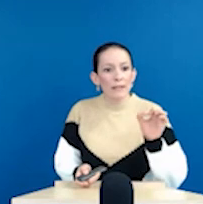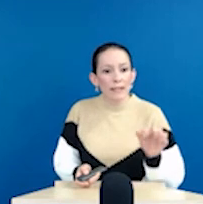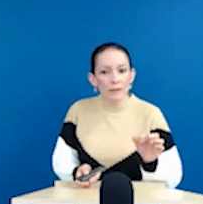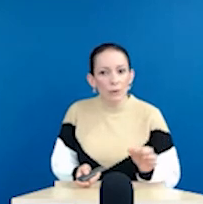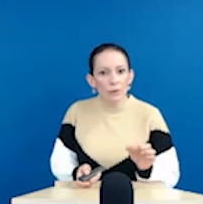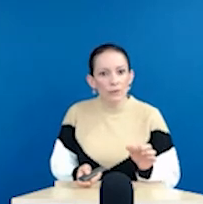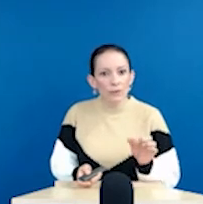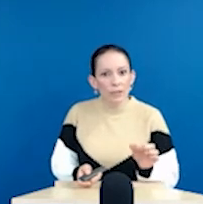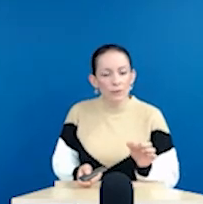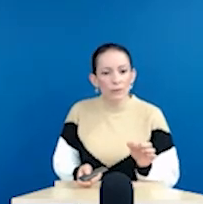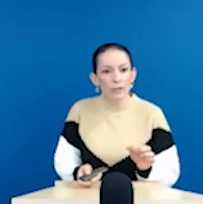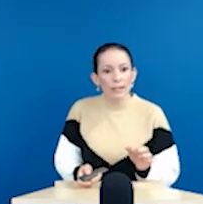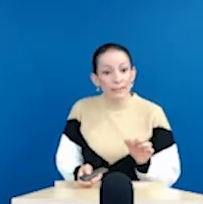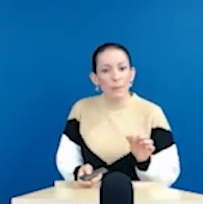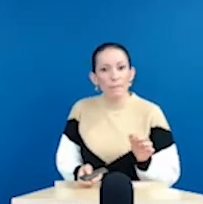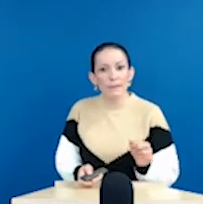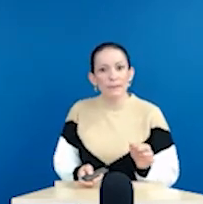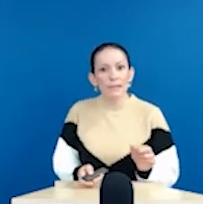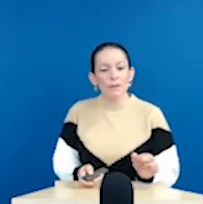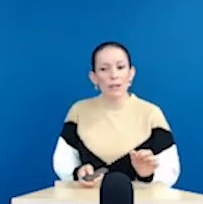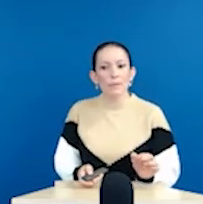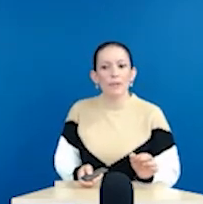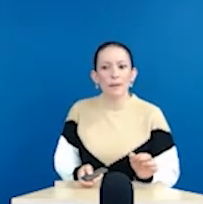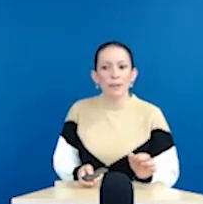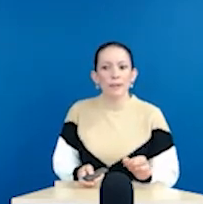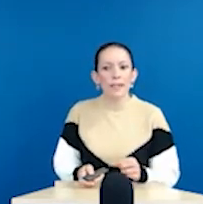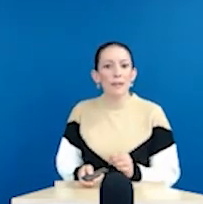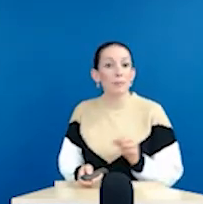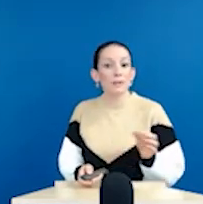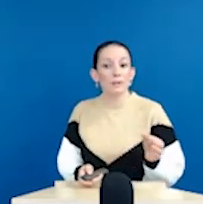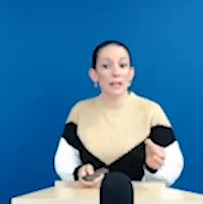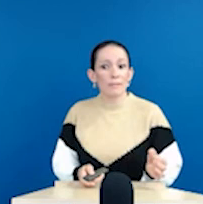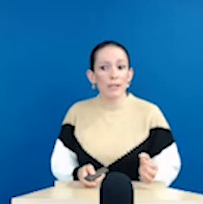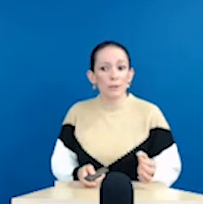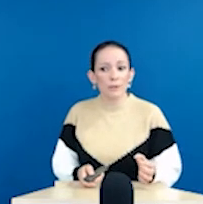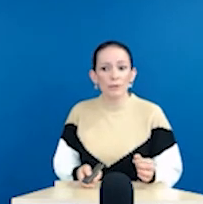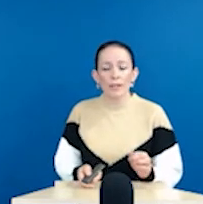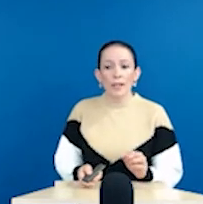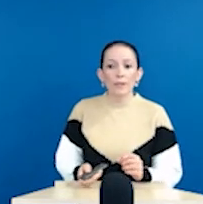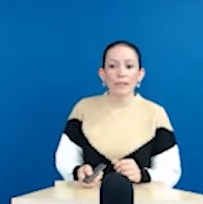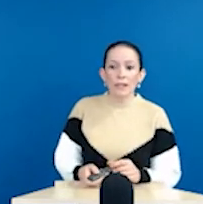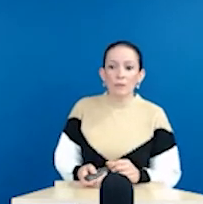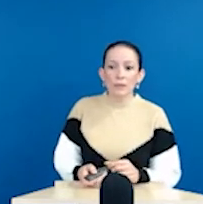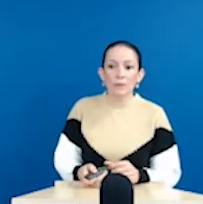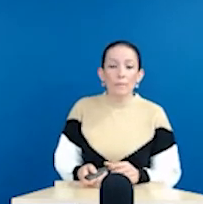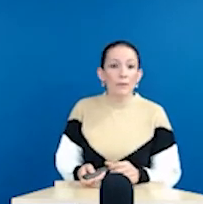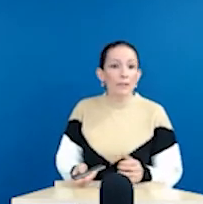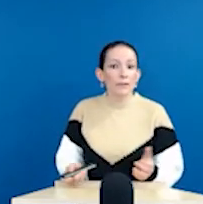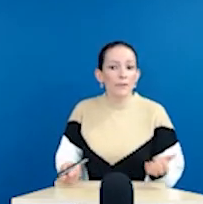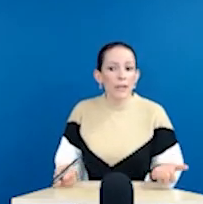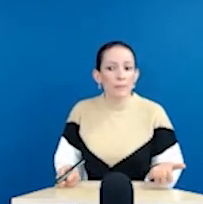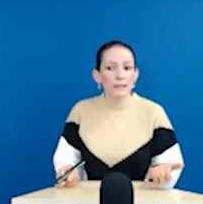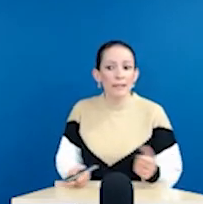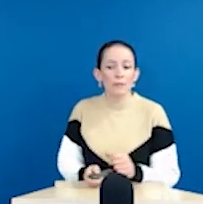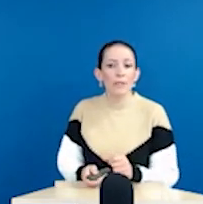puedan evitar todos estos riesgos que se pueden presentar con la quimioterapia. La manipulación de alimentos, evitar el contacto con